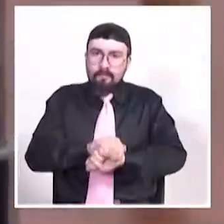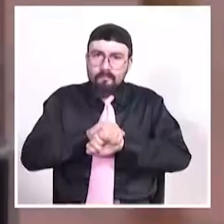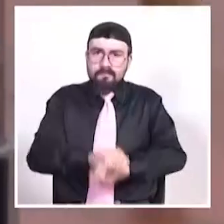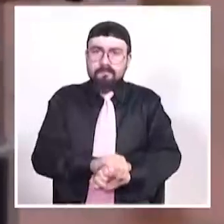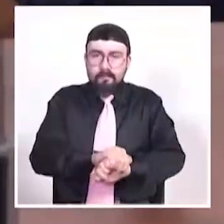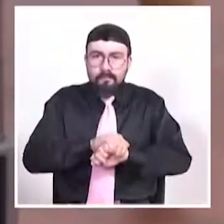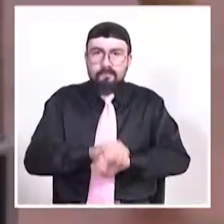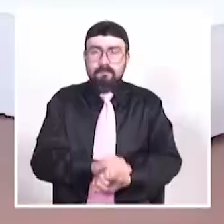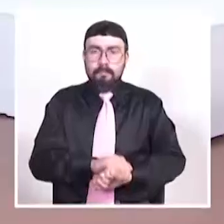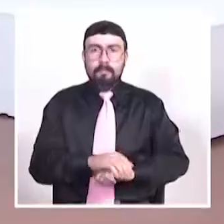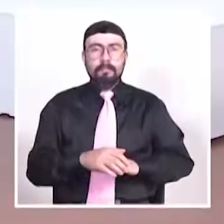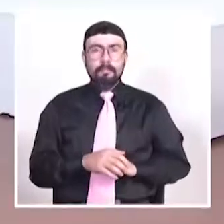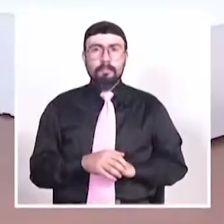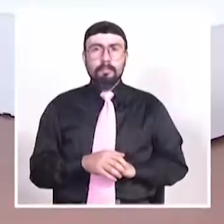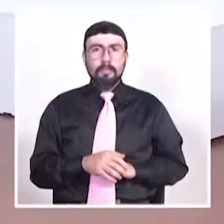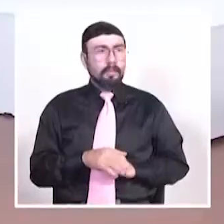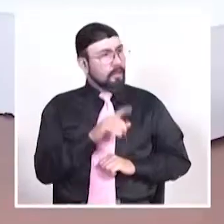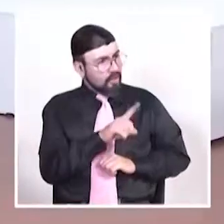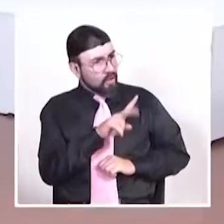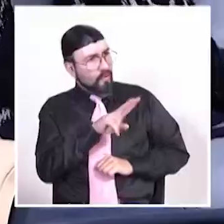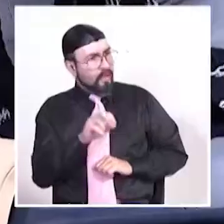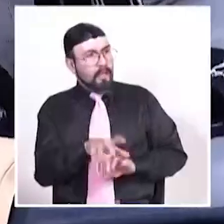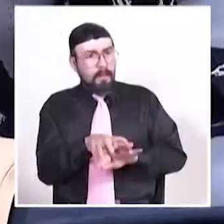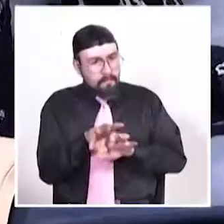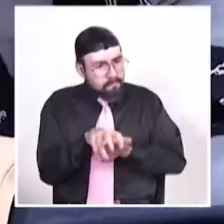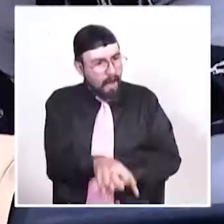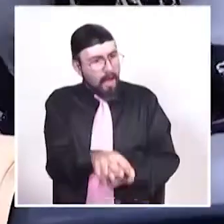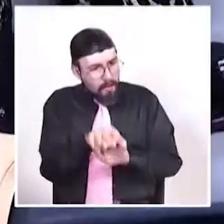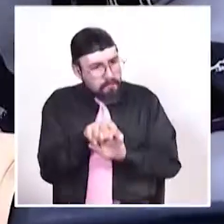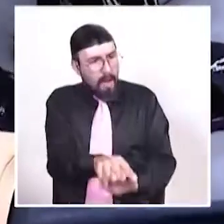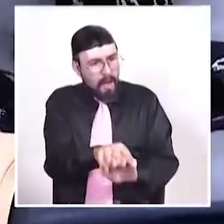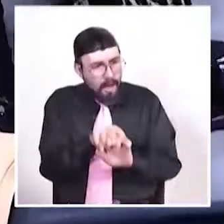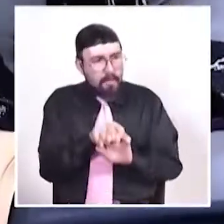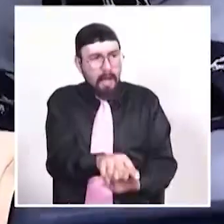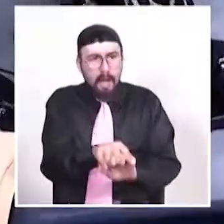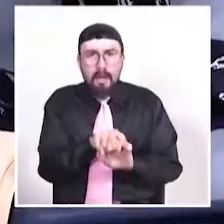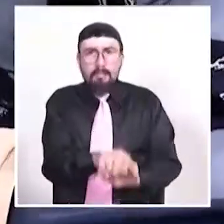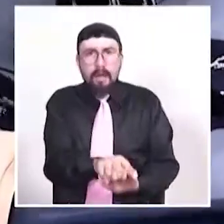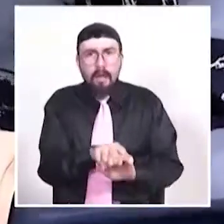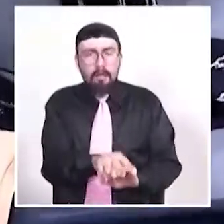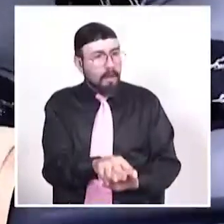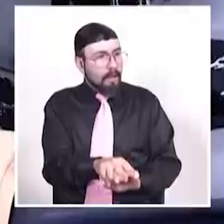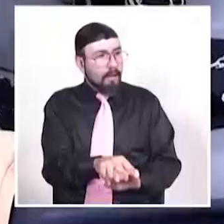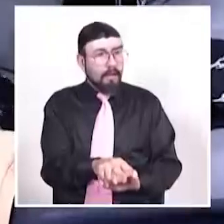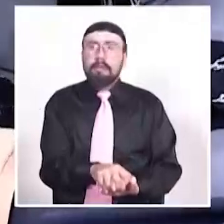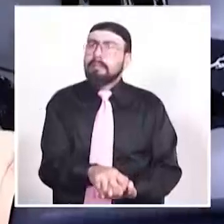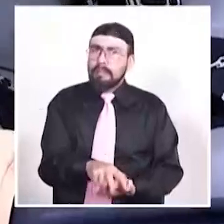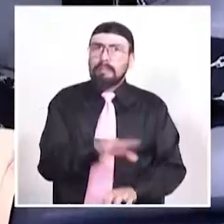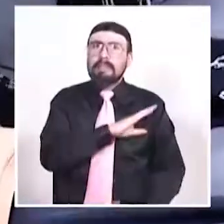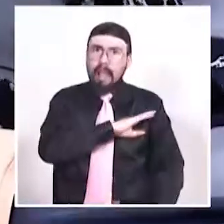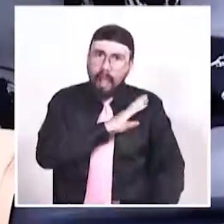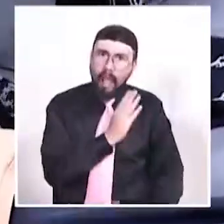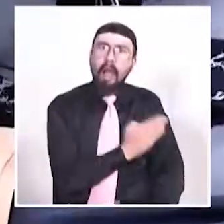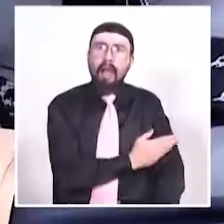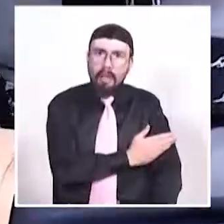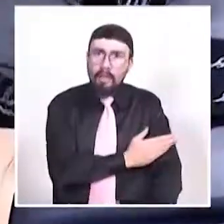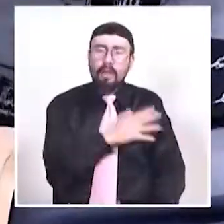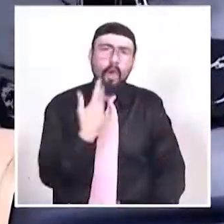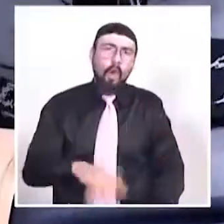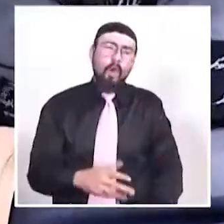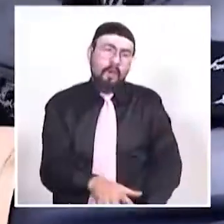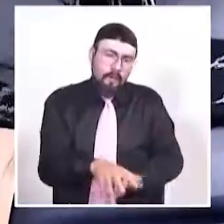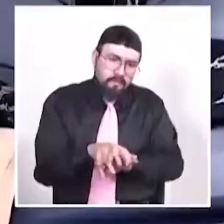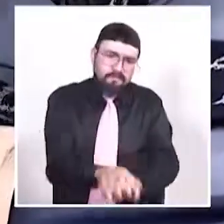pulgadas, que baje 2 pulgadas. Hacer 120 seguidas. Seguidas, por minuto. Por minuto. Resulta que eso es extenuante. Eso es extenuante cuando